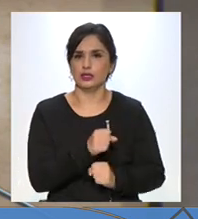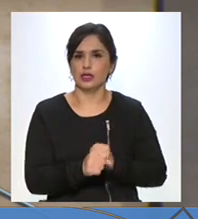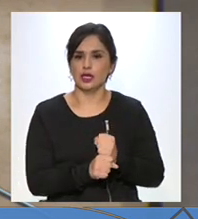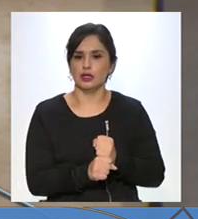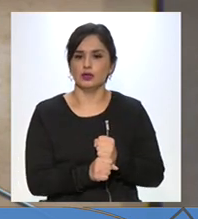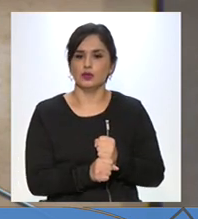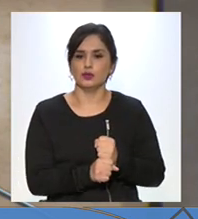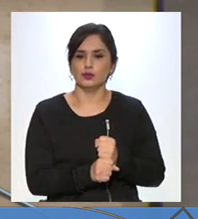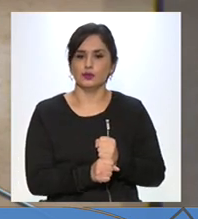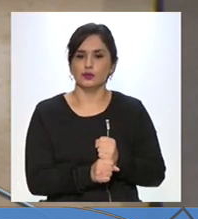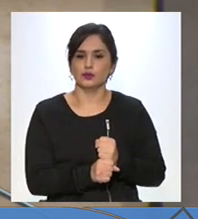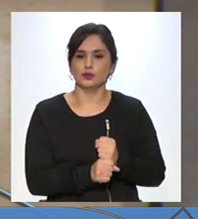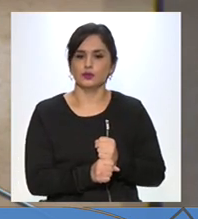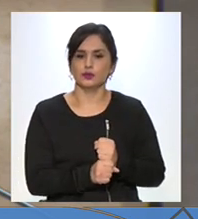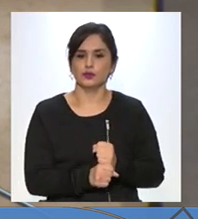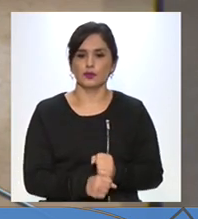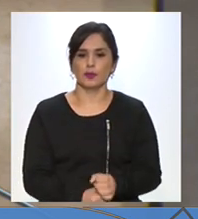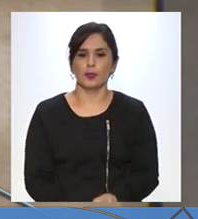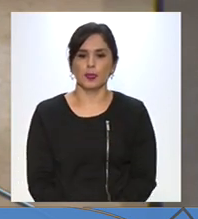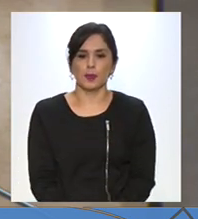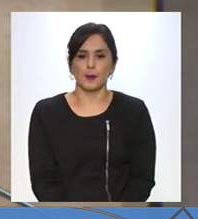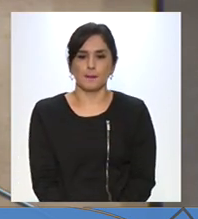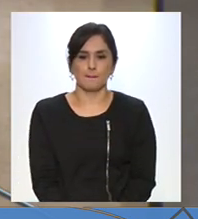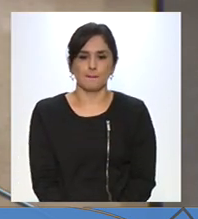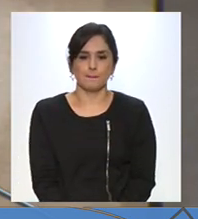decía la presidenta,